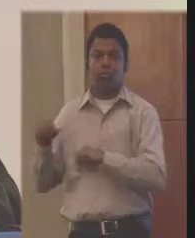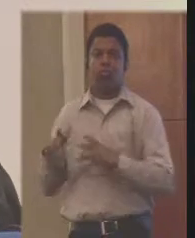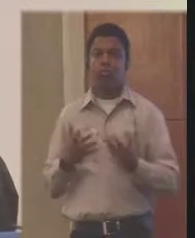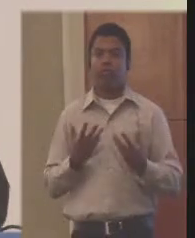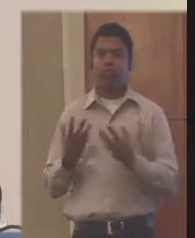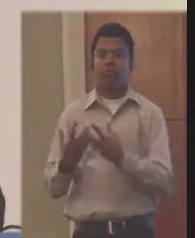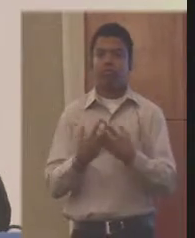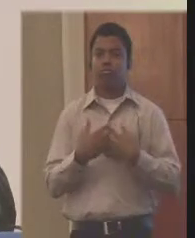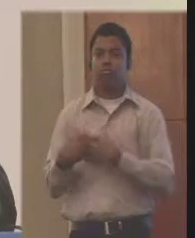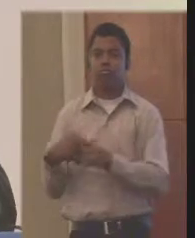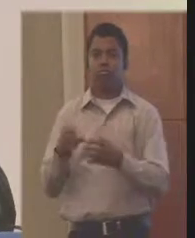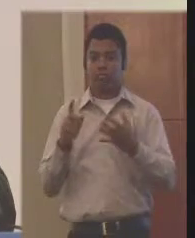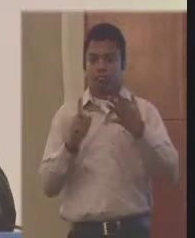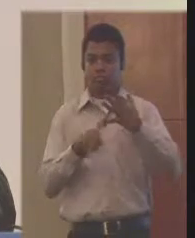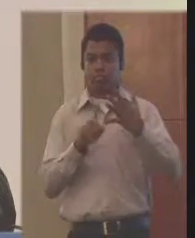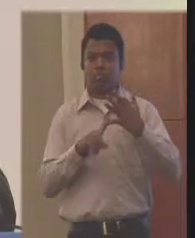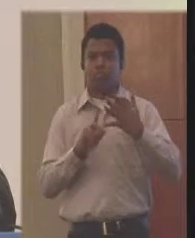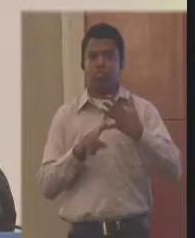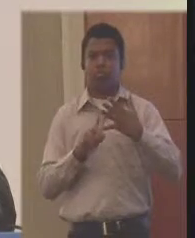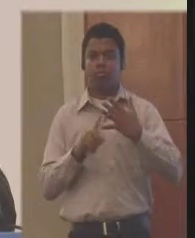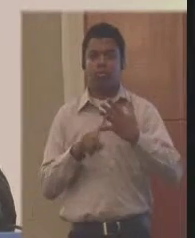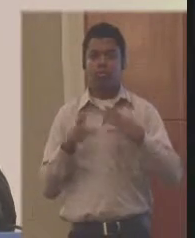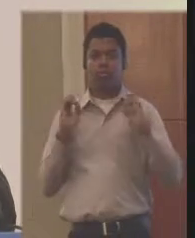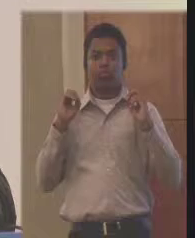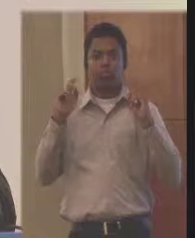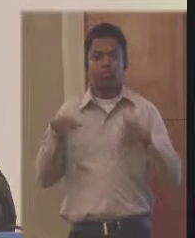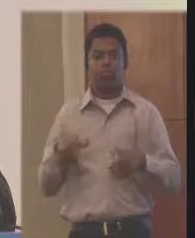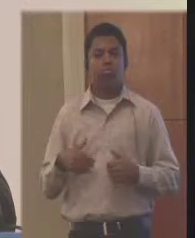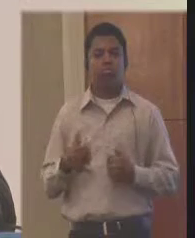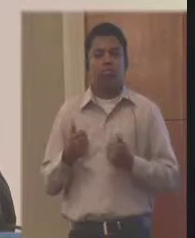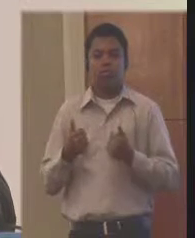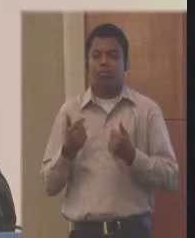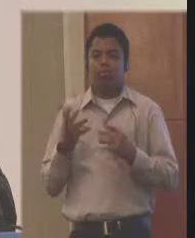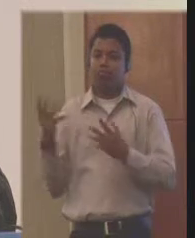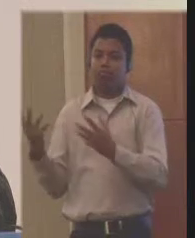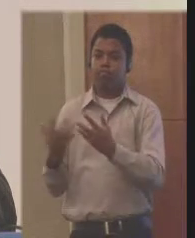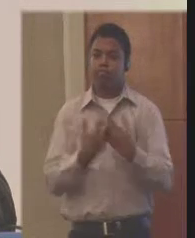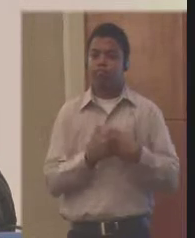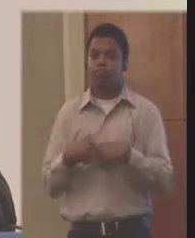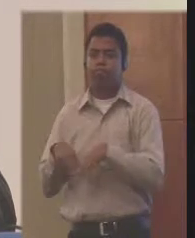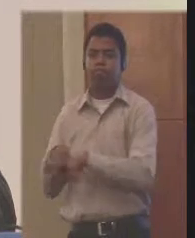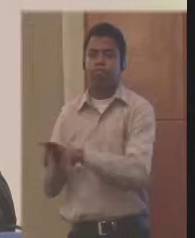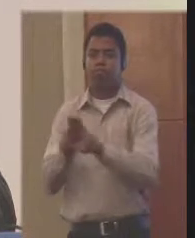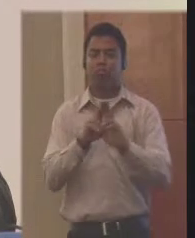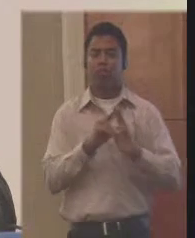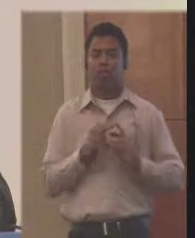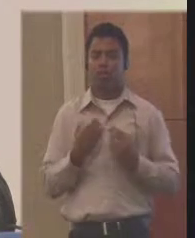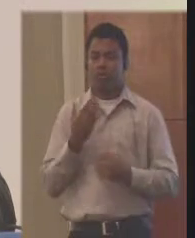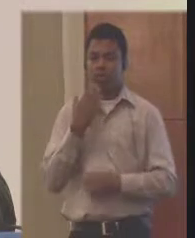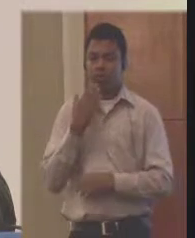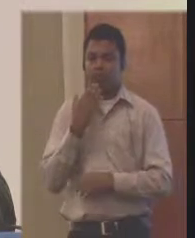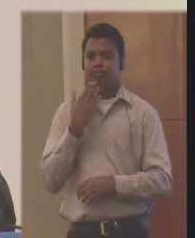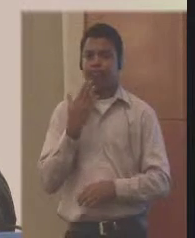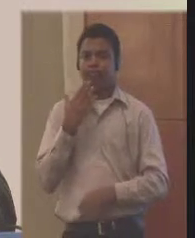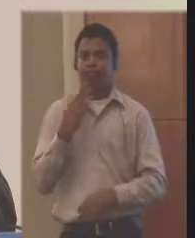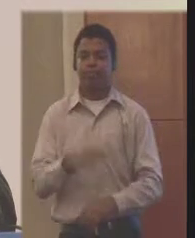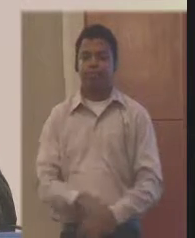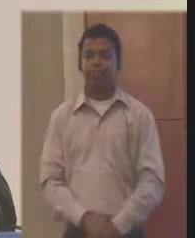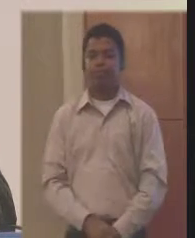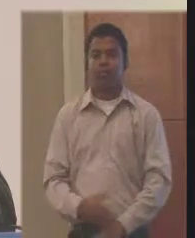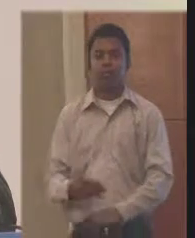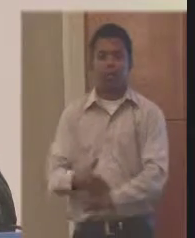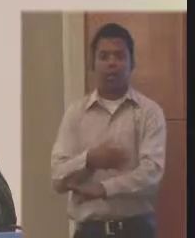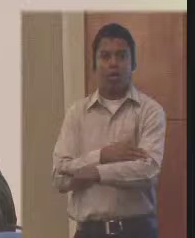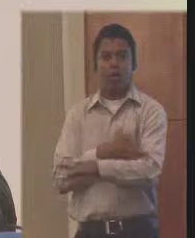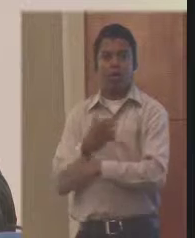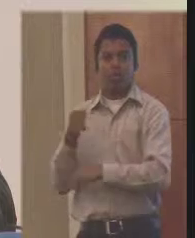excelente oportunidad de trabajar conjuntamente en este tema. En la conferencia del CELAC y de la Unión